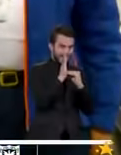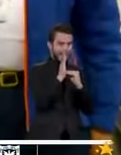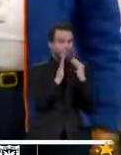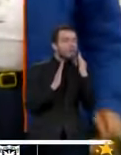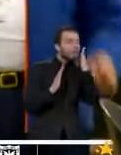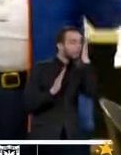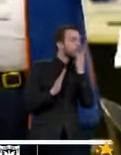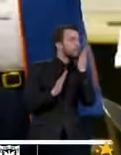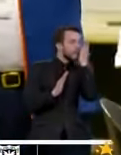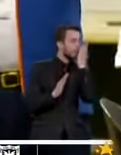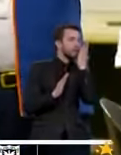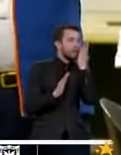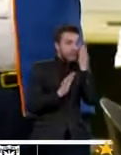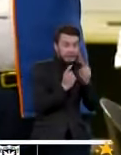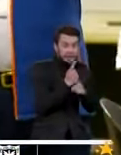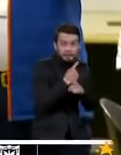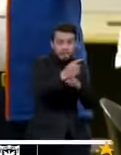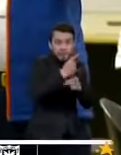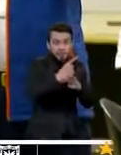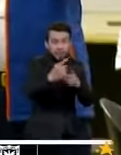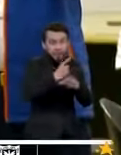10.000 semanales.